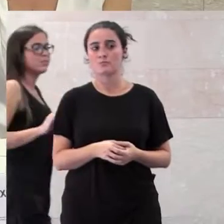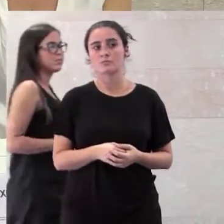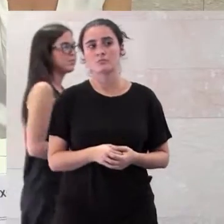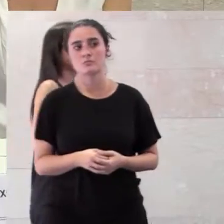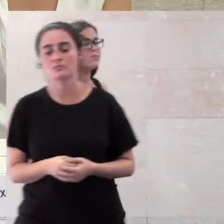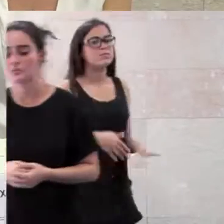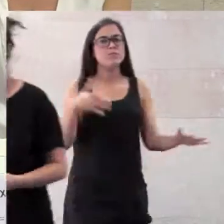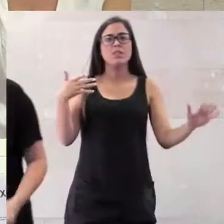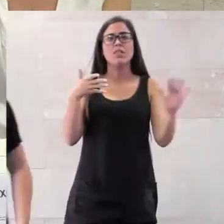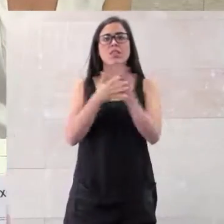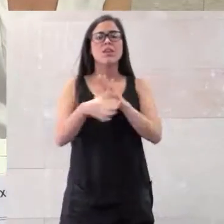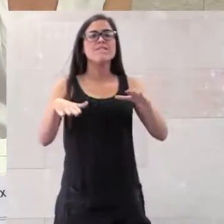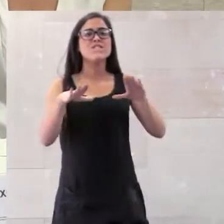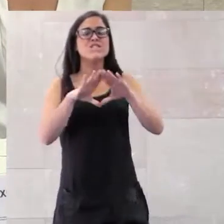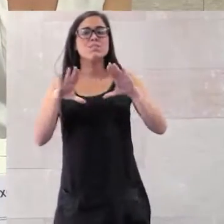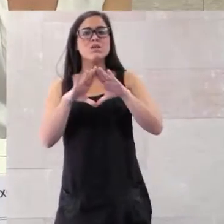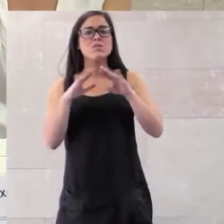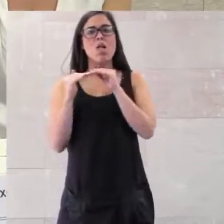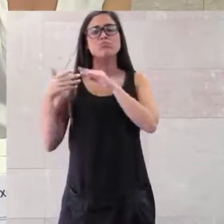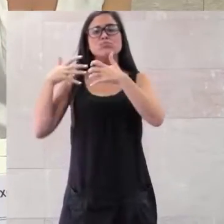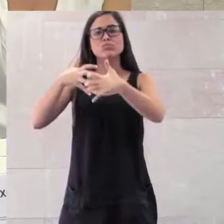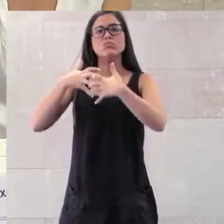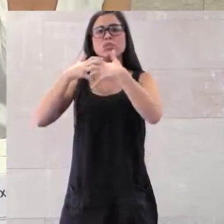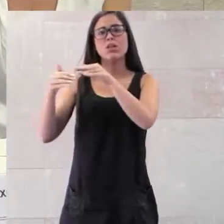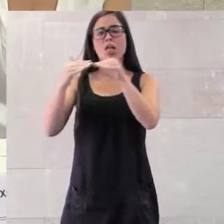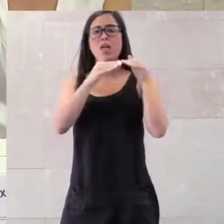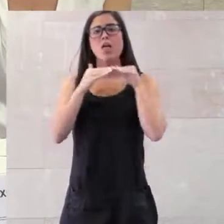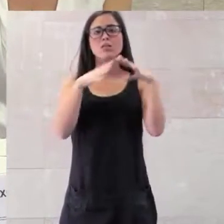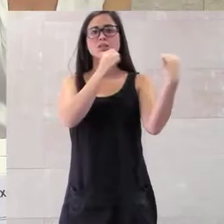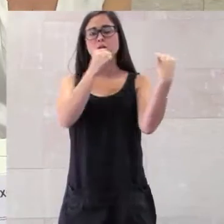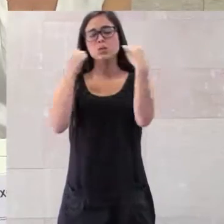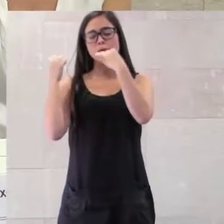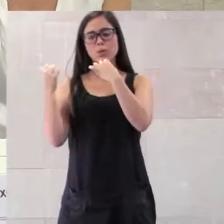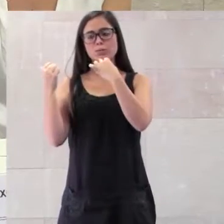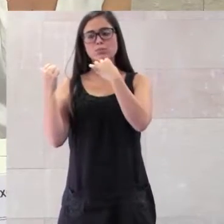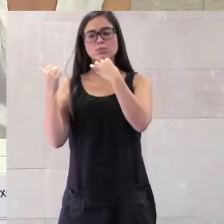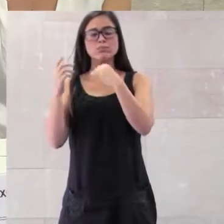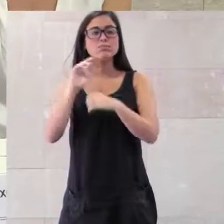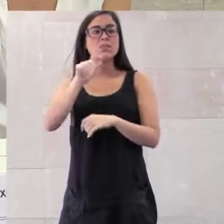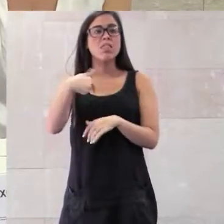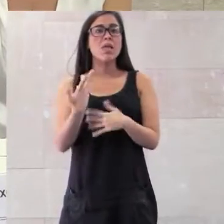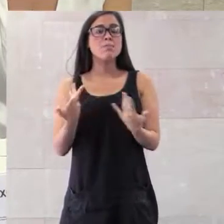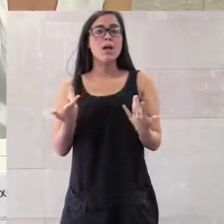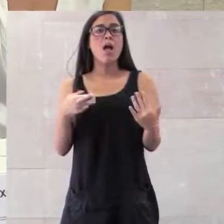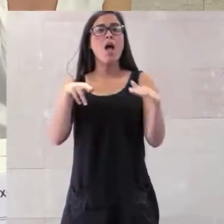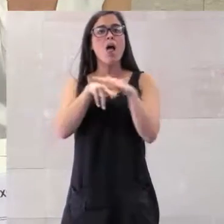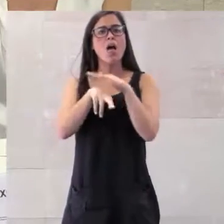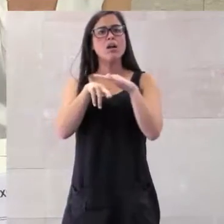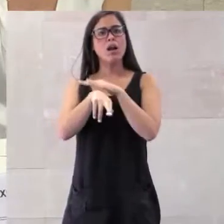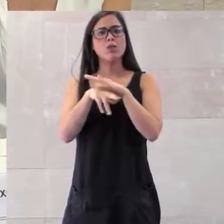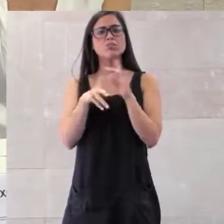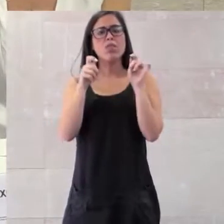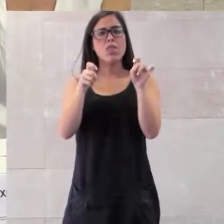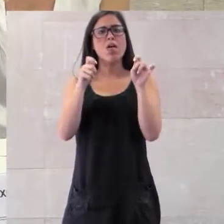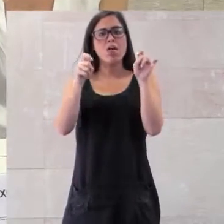del feminismo, de la lucha por la igualdad, desde las instituciones y un aporte de recursos interesante, ¿no?, y